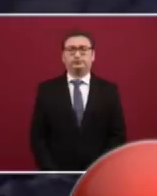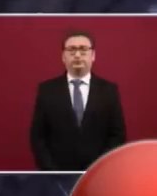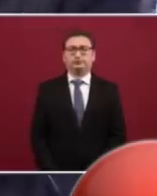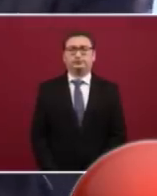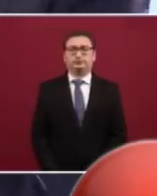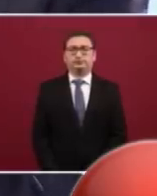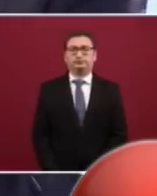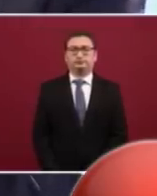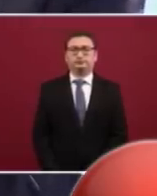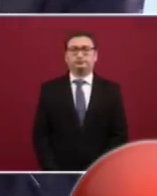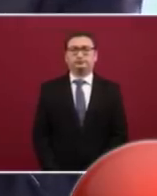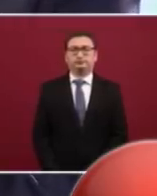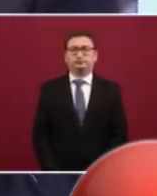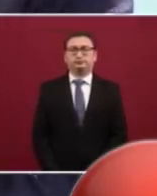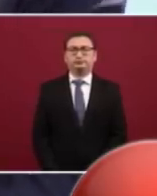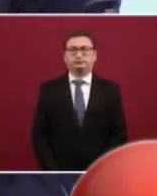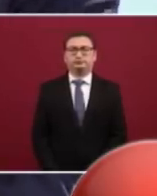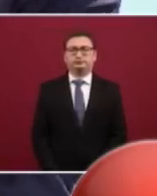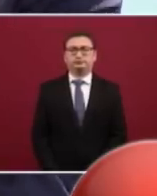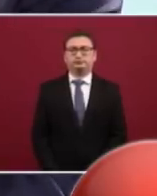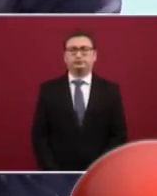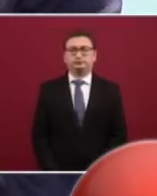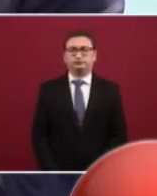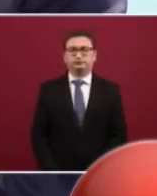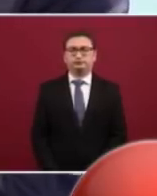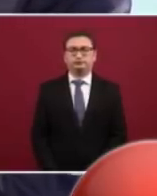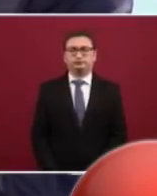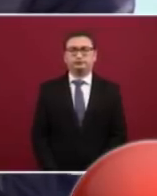que significó el gobierno del general